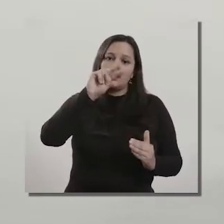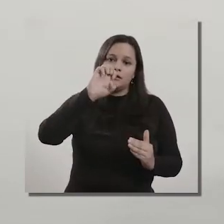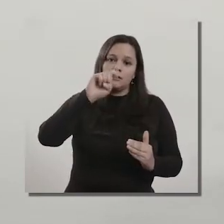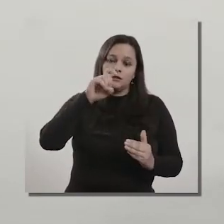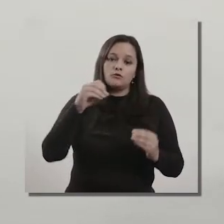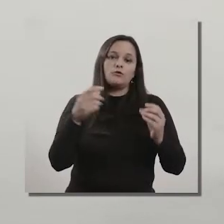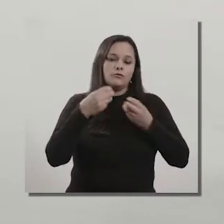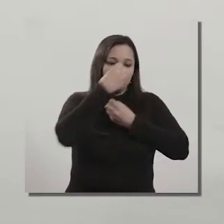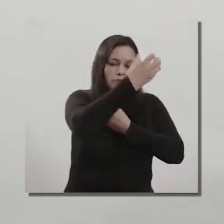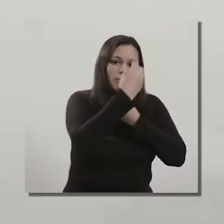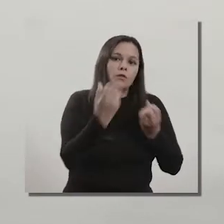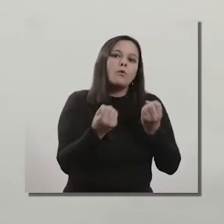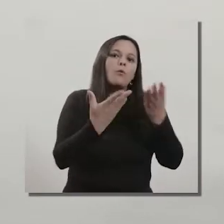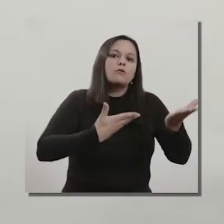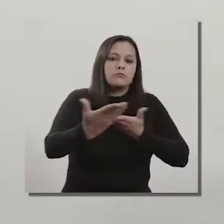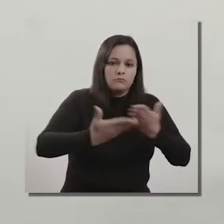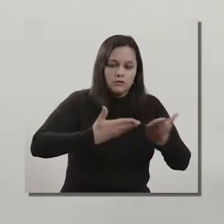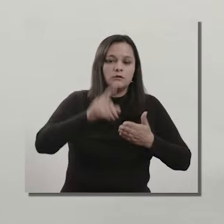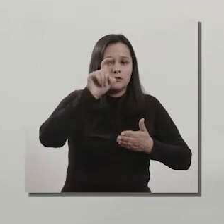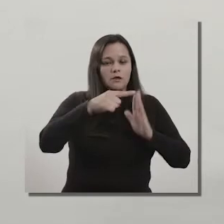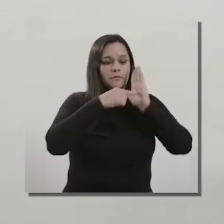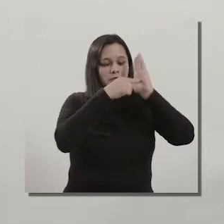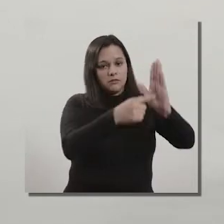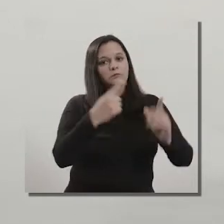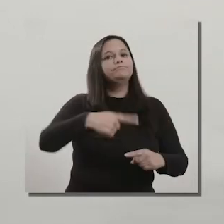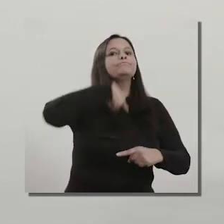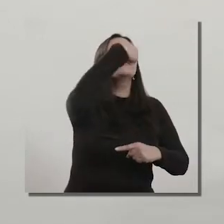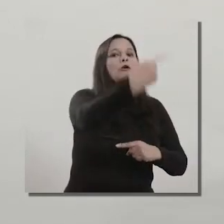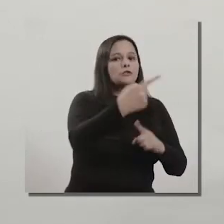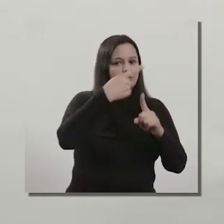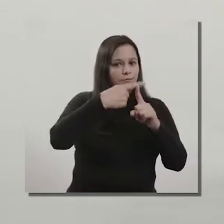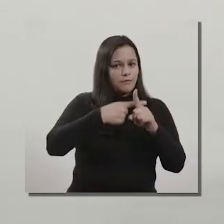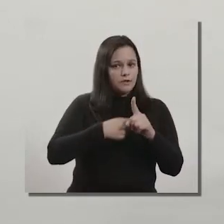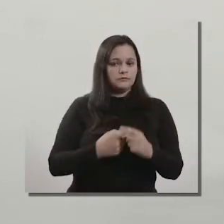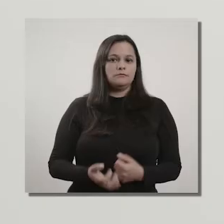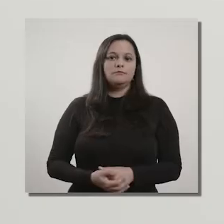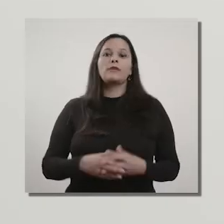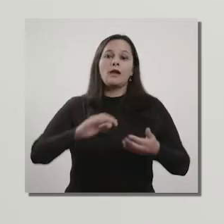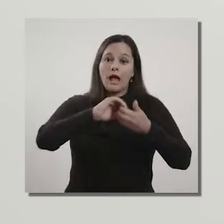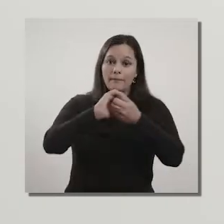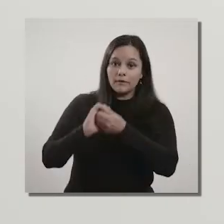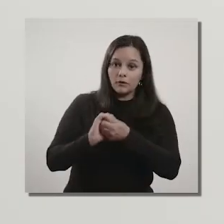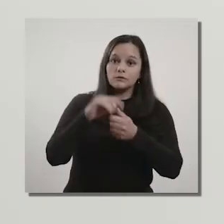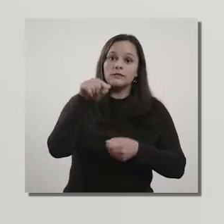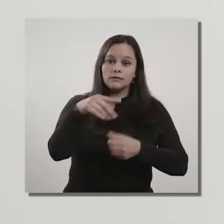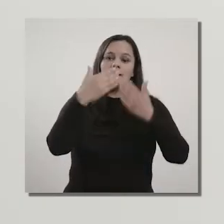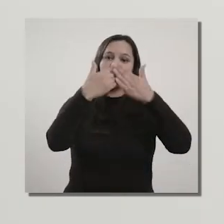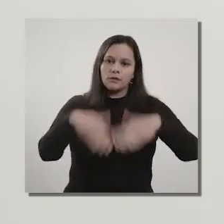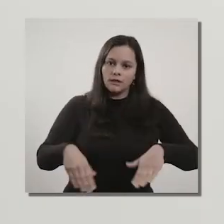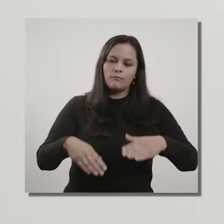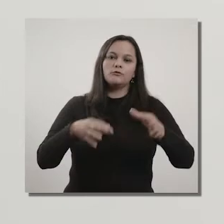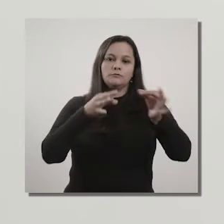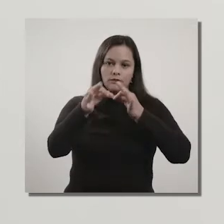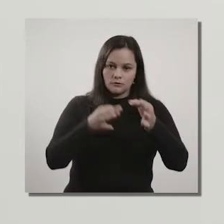unidades vendidas de productos terminados que deben ser presentados al mes subsiguiente al periodo informado. Amigos, así terminamos